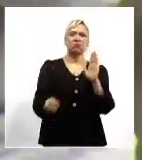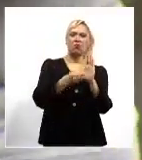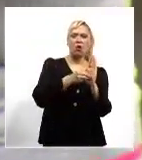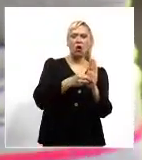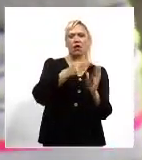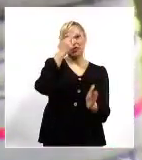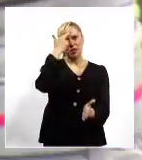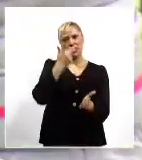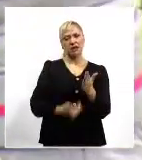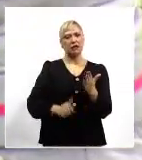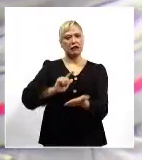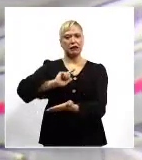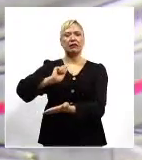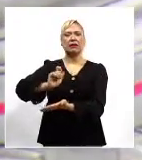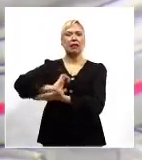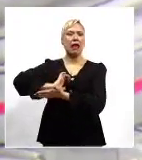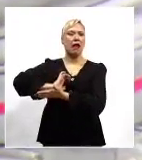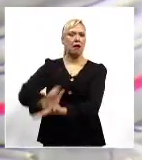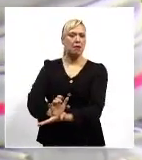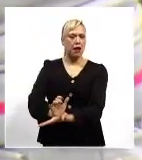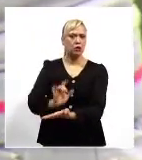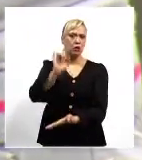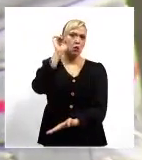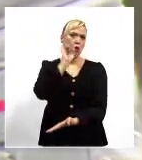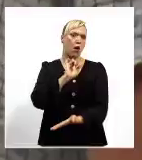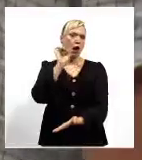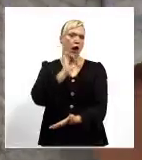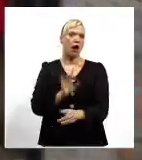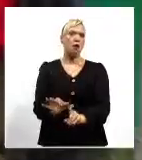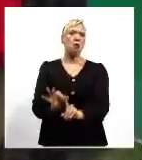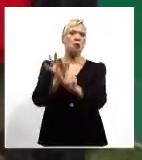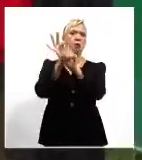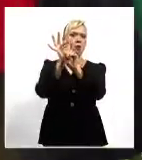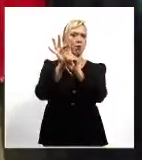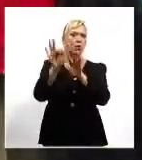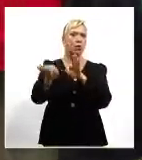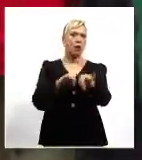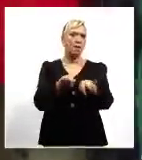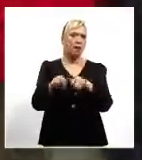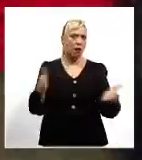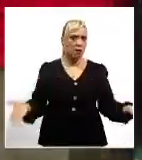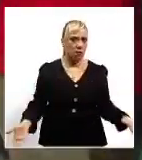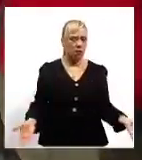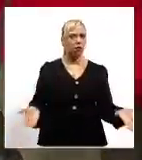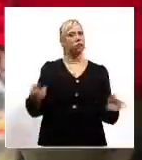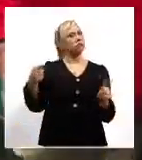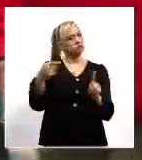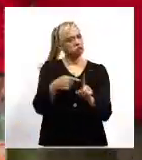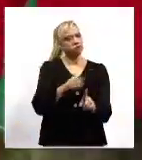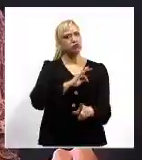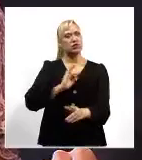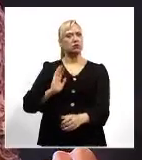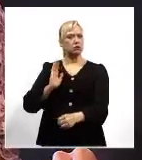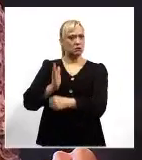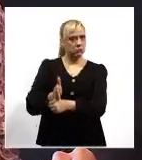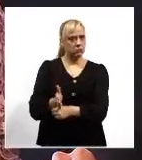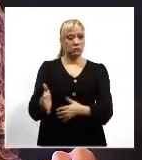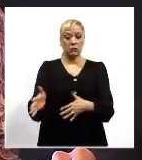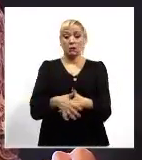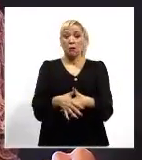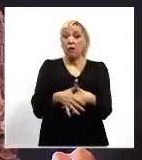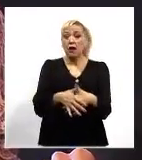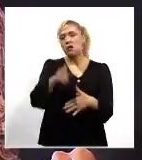por embarazo como violencia de género. El objetivo es concientizar y sancionar actos de discriminación laboral por embarazo que en